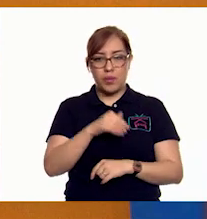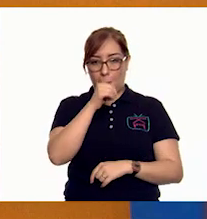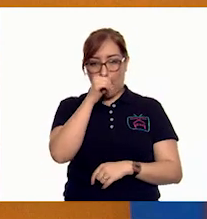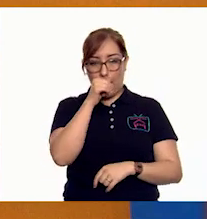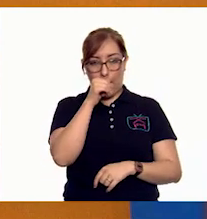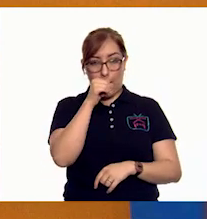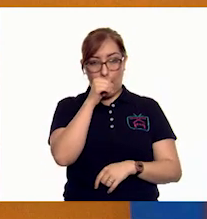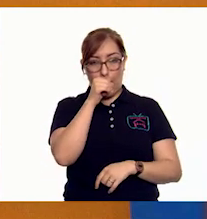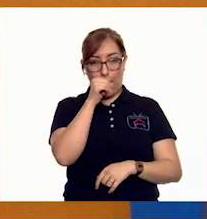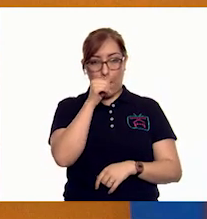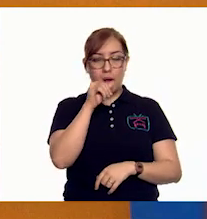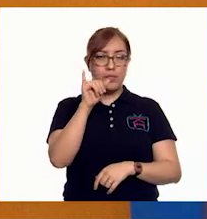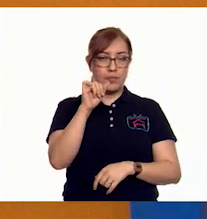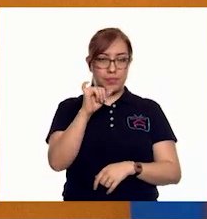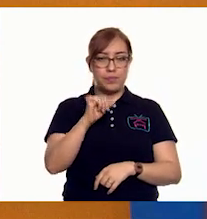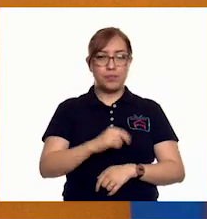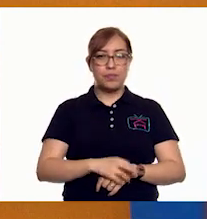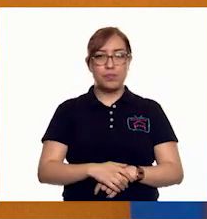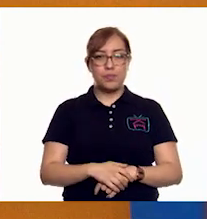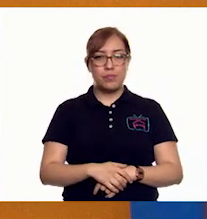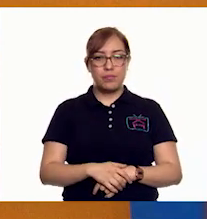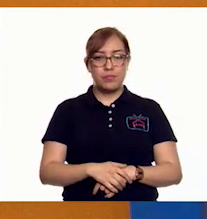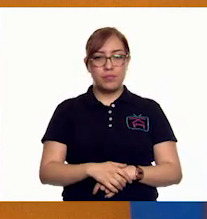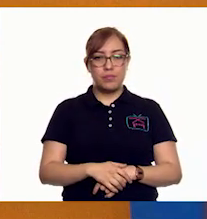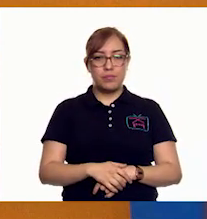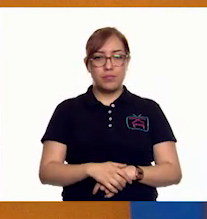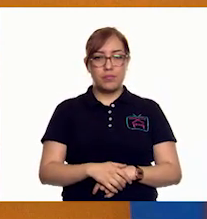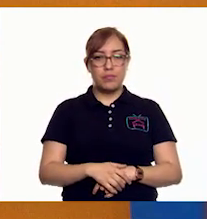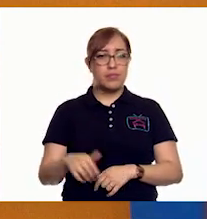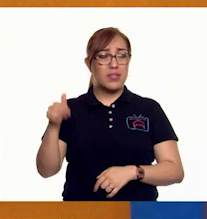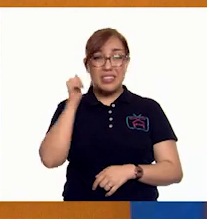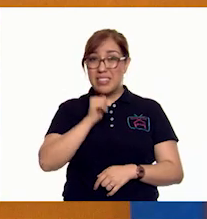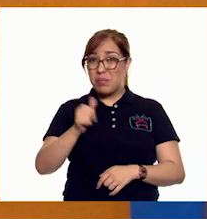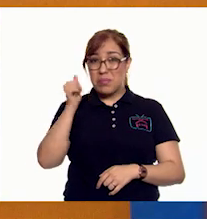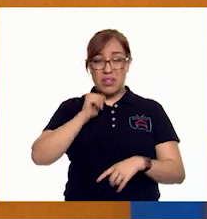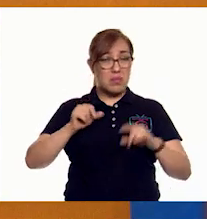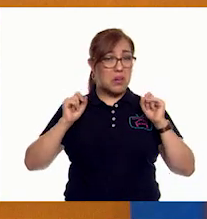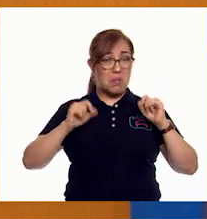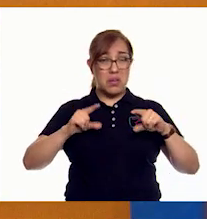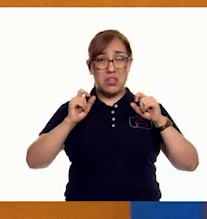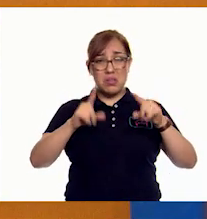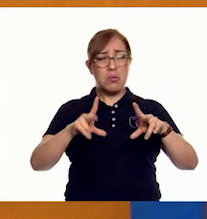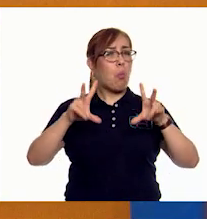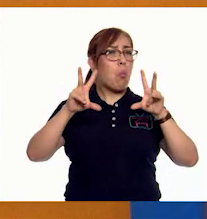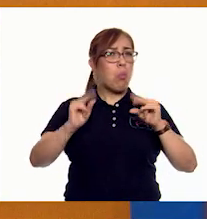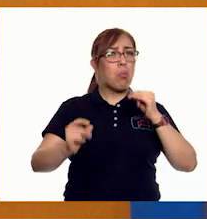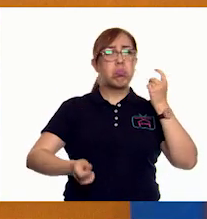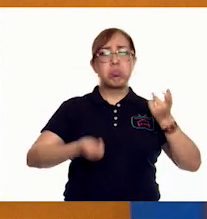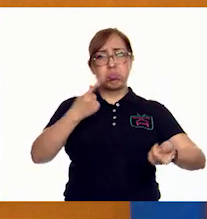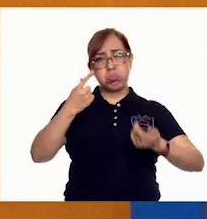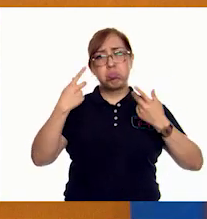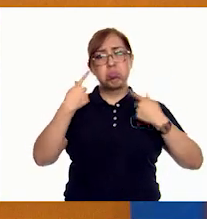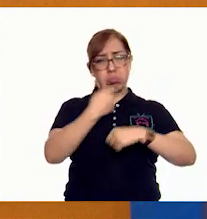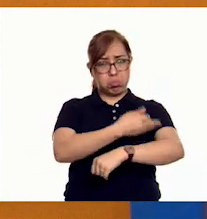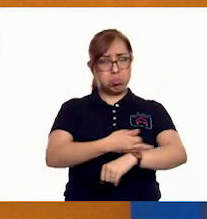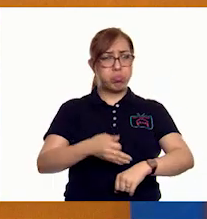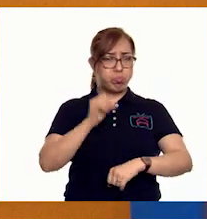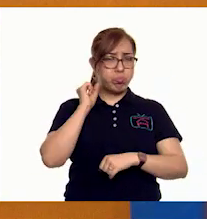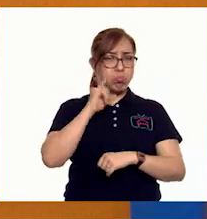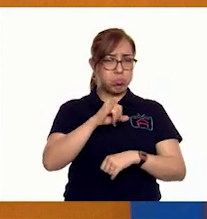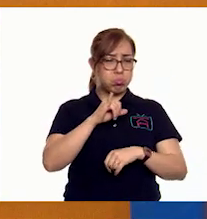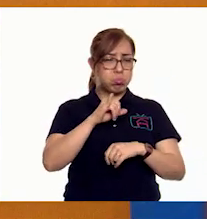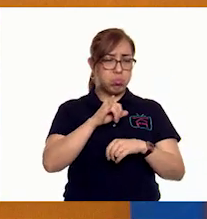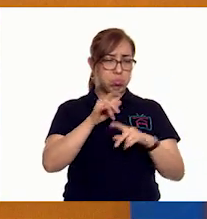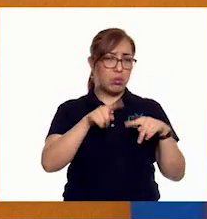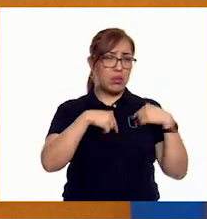no siempre ocurre esta situación, es una tradición familiar que pueden seguir algunas familias o no realizarlo. Ahora,